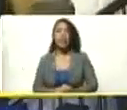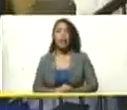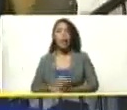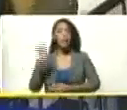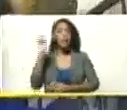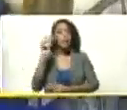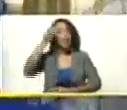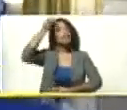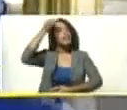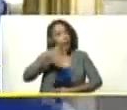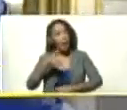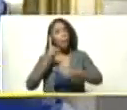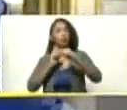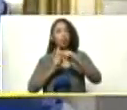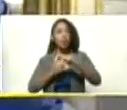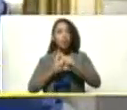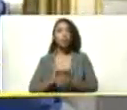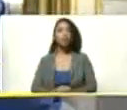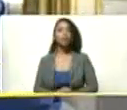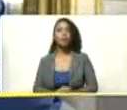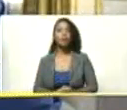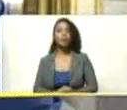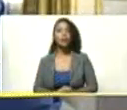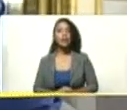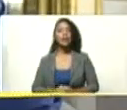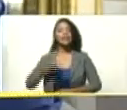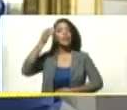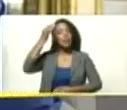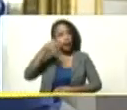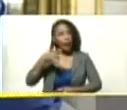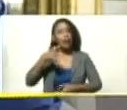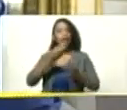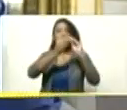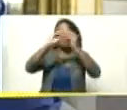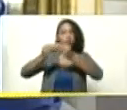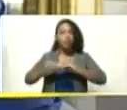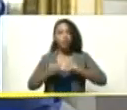cree, que crea, que ama